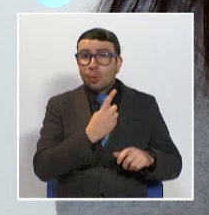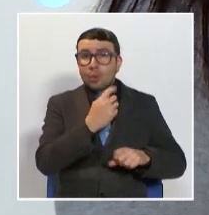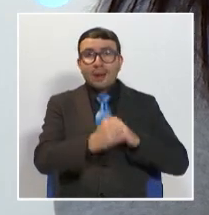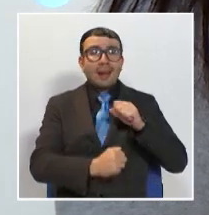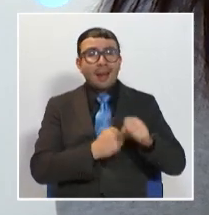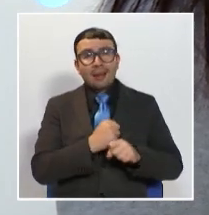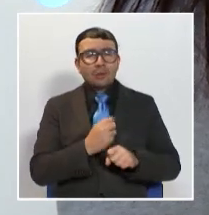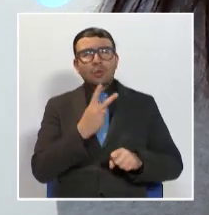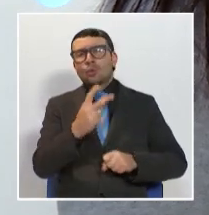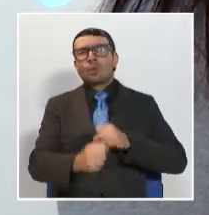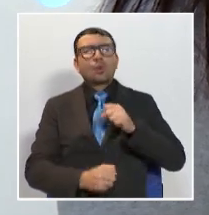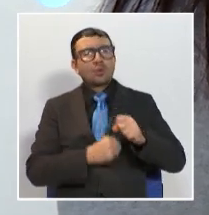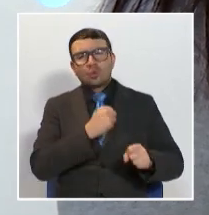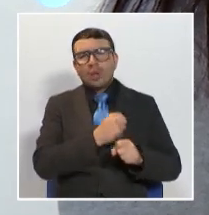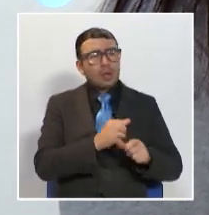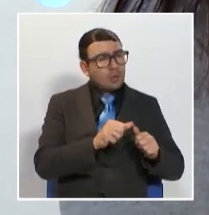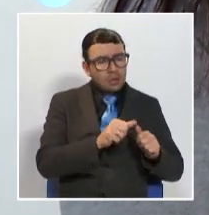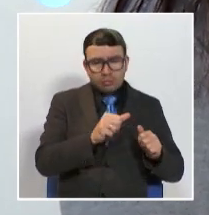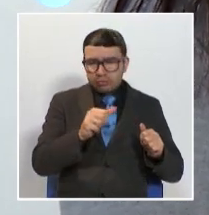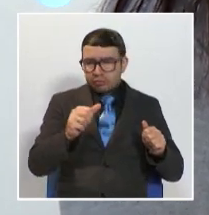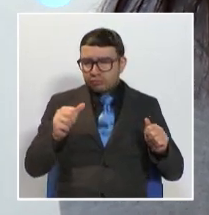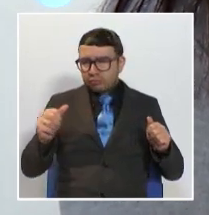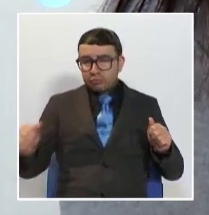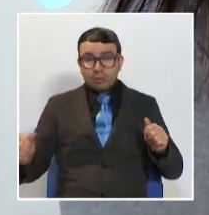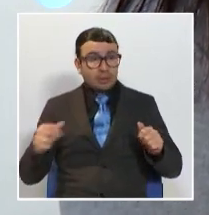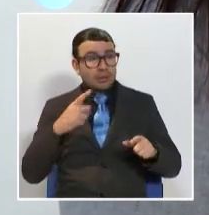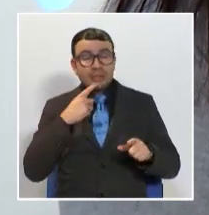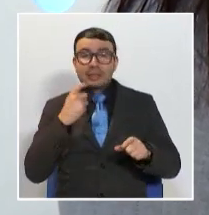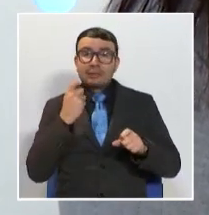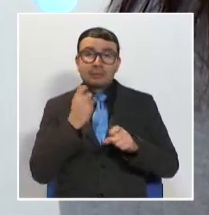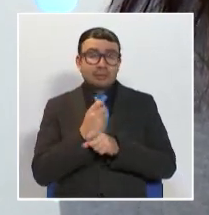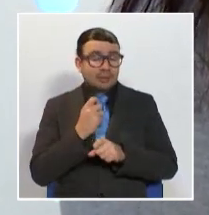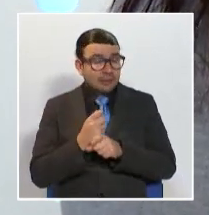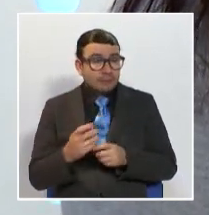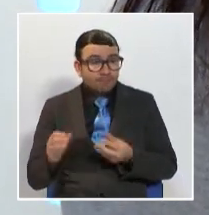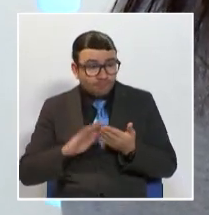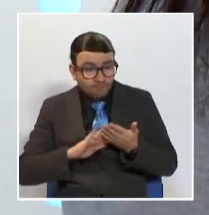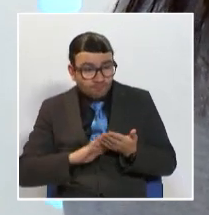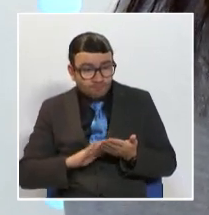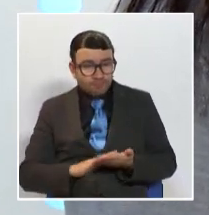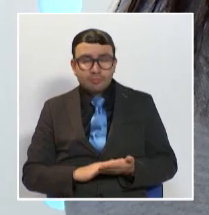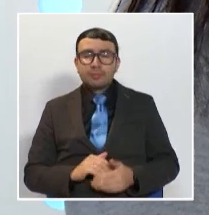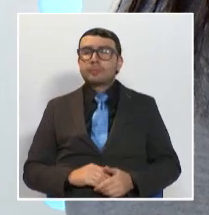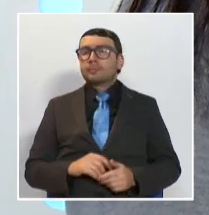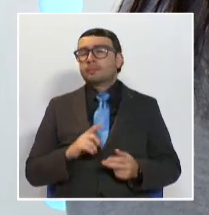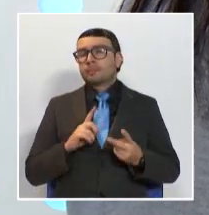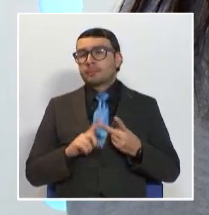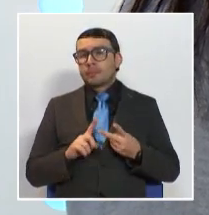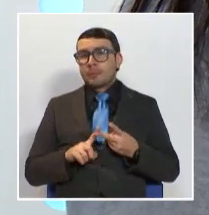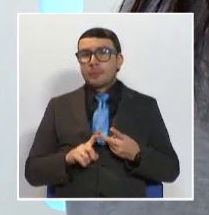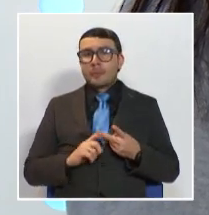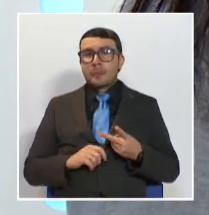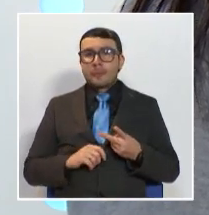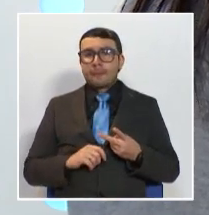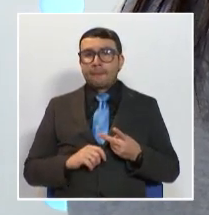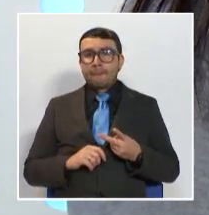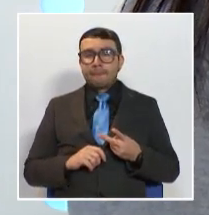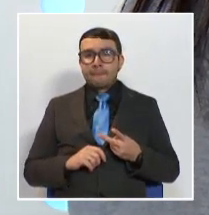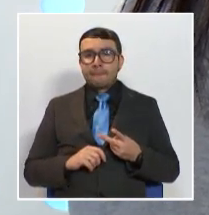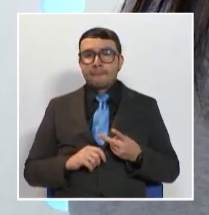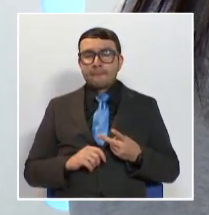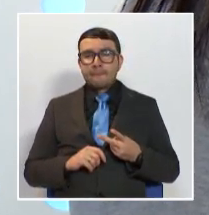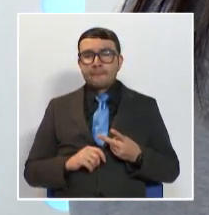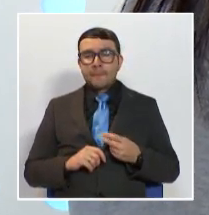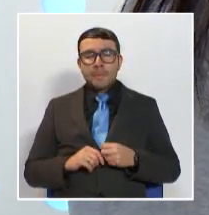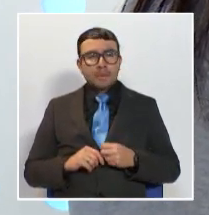años de evolución, el tratamiento se hace más difícil. Segundo, otro factor de menor pronóstico